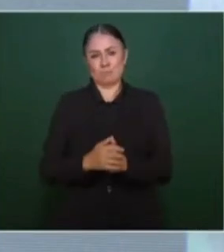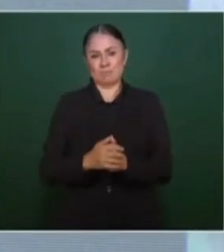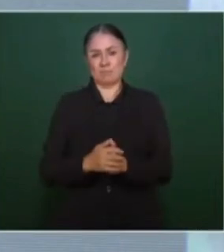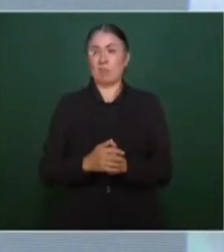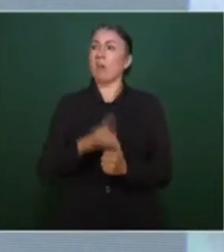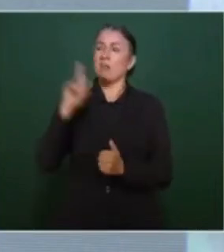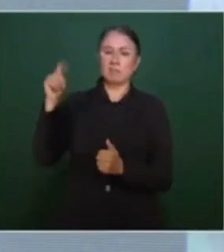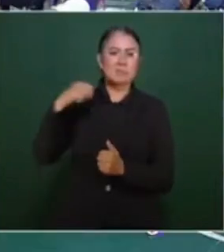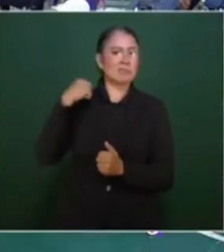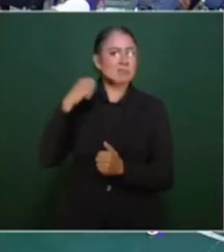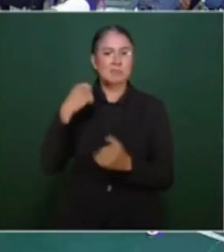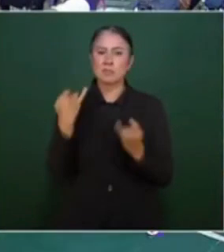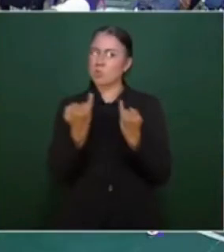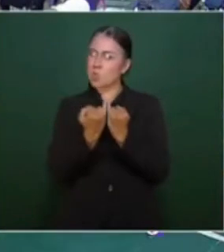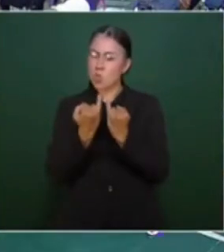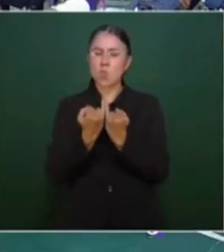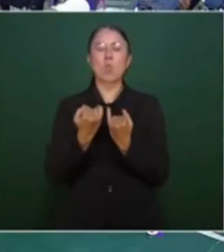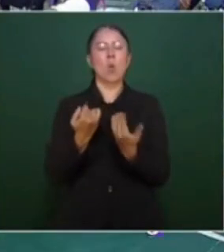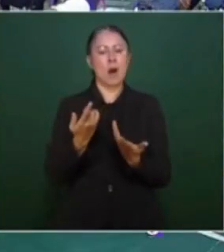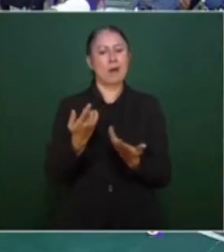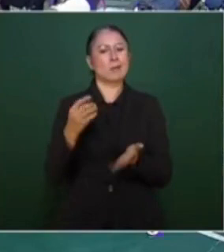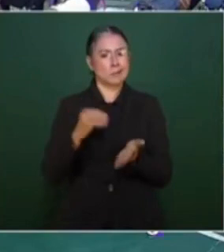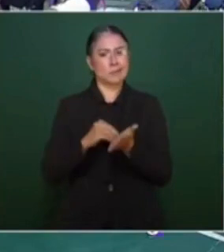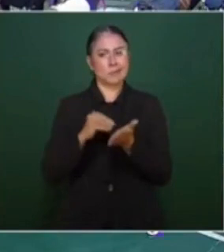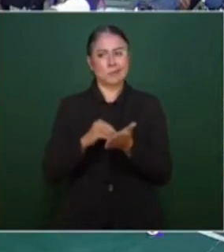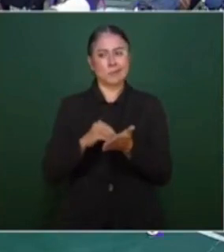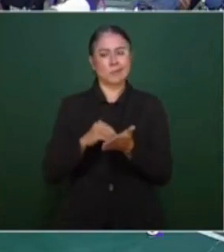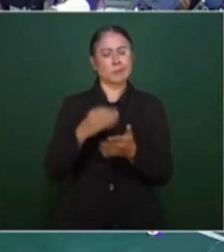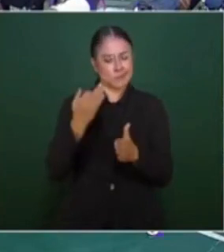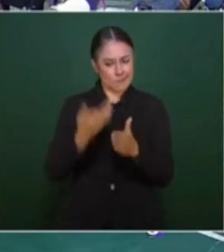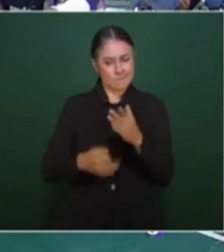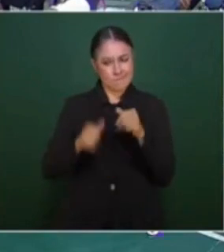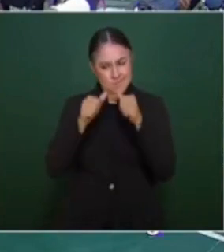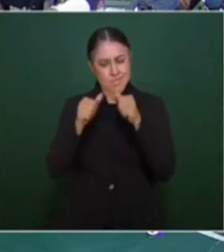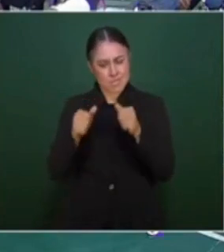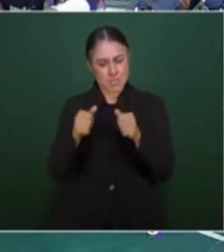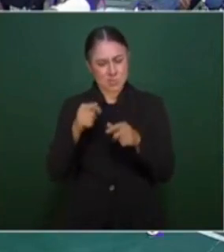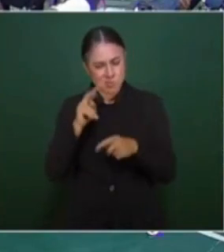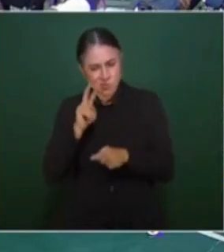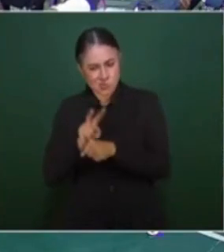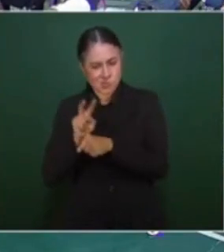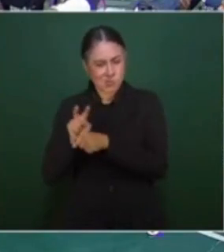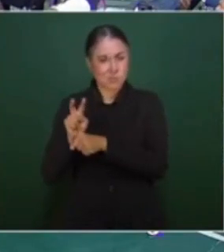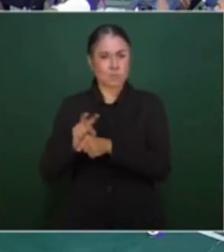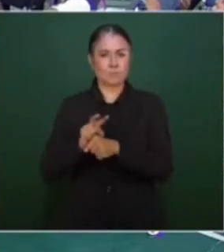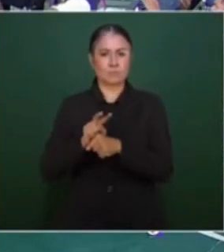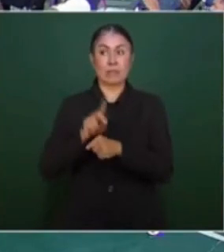Tabasco, que las presas del río Grijalva